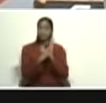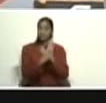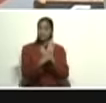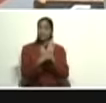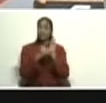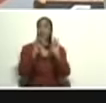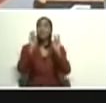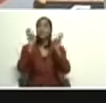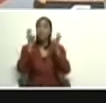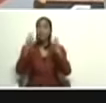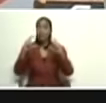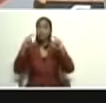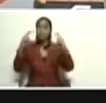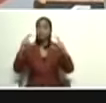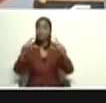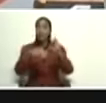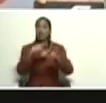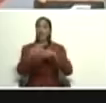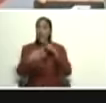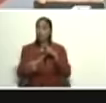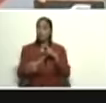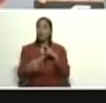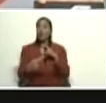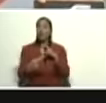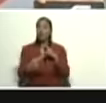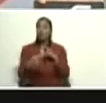concepto. Hacia el progreso.